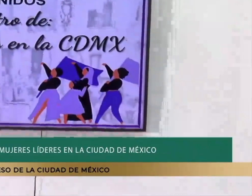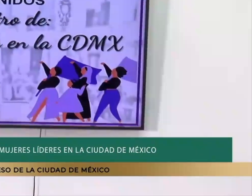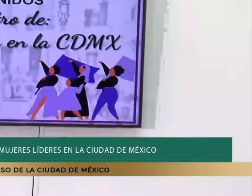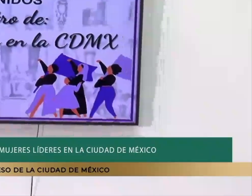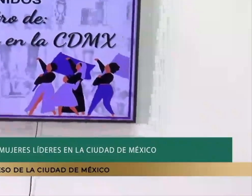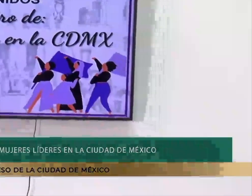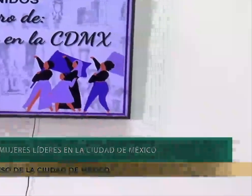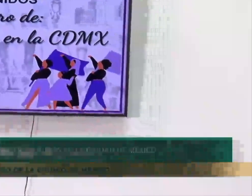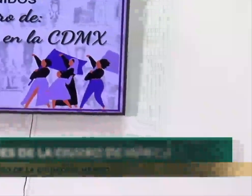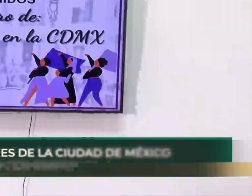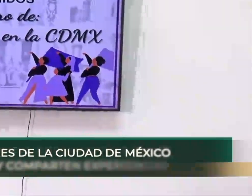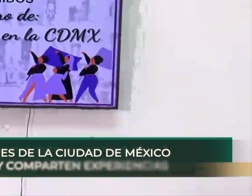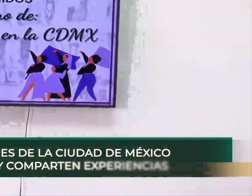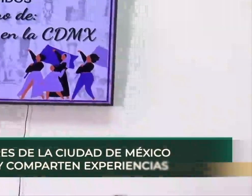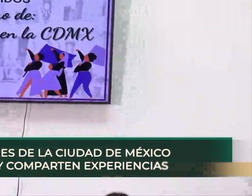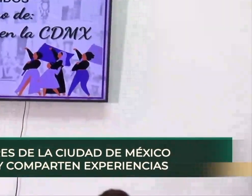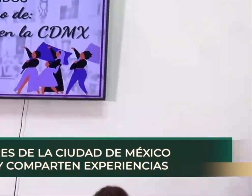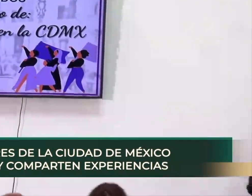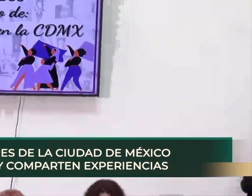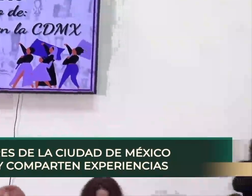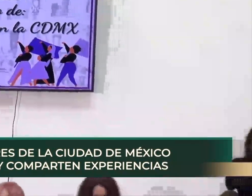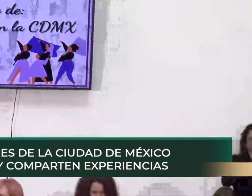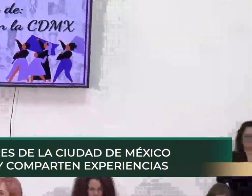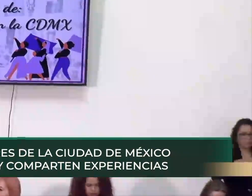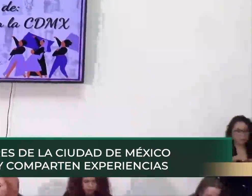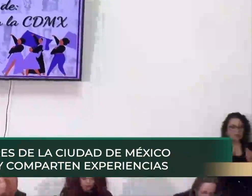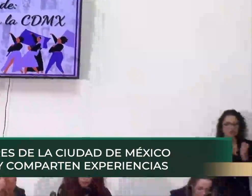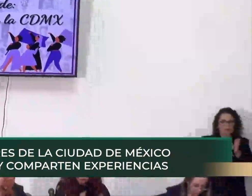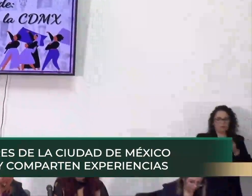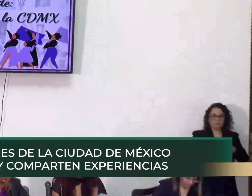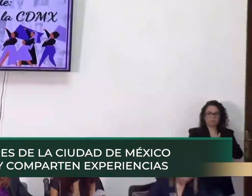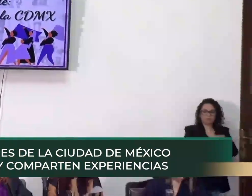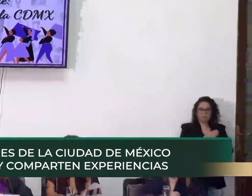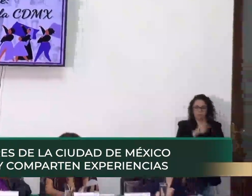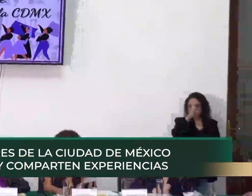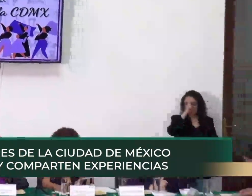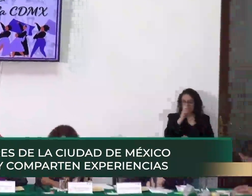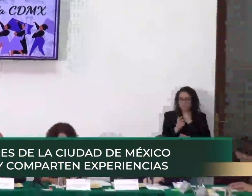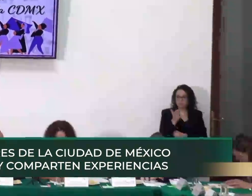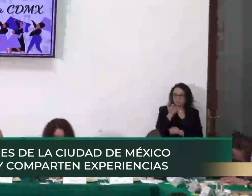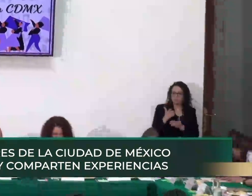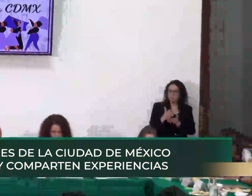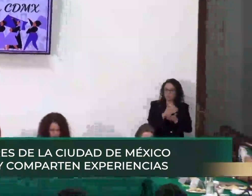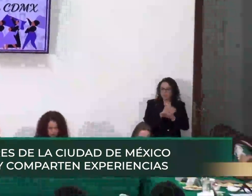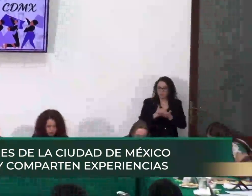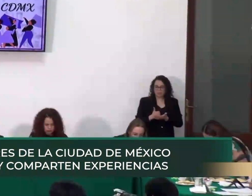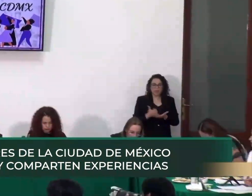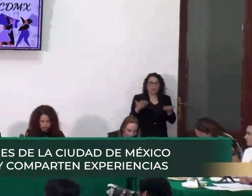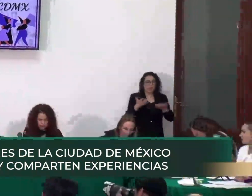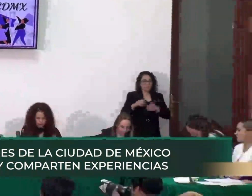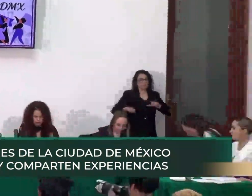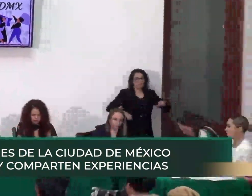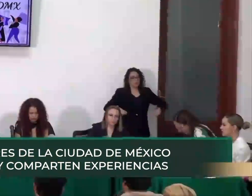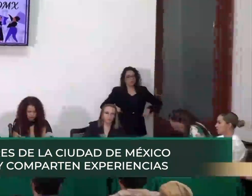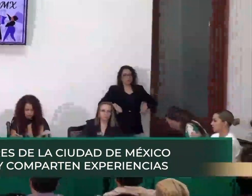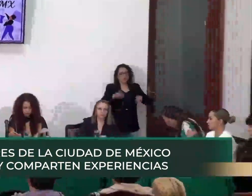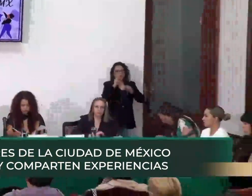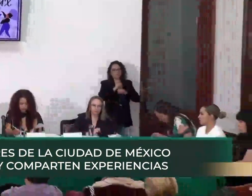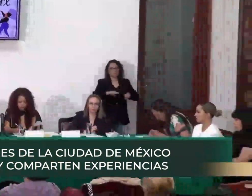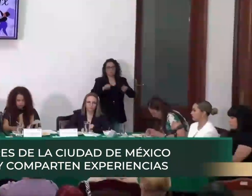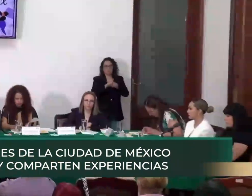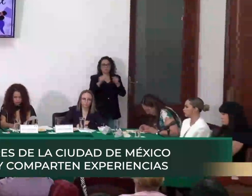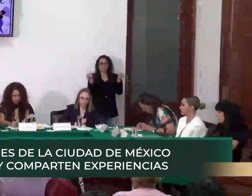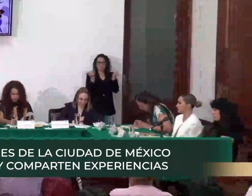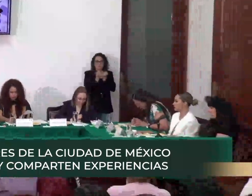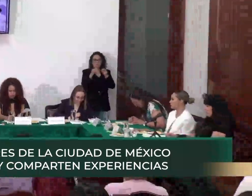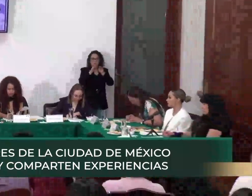El Congreso Capitalino realizó el encuentro de mujeres líderes de la Ciudad de México. El objetivo de este tipo de ejercicios es que sean un espacio de